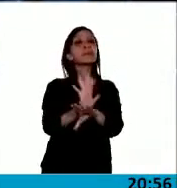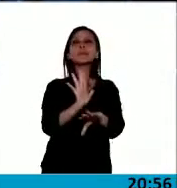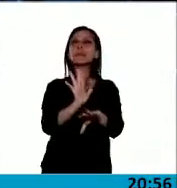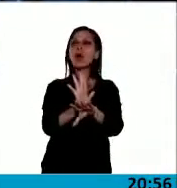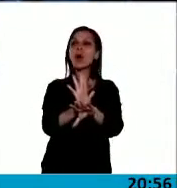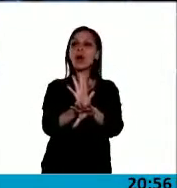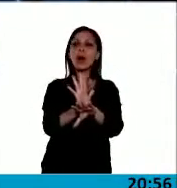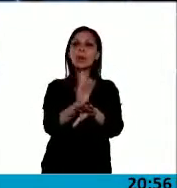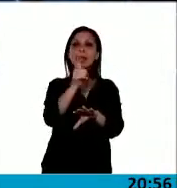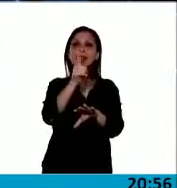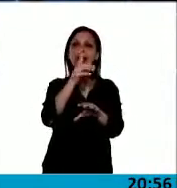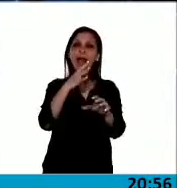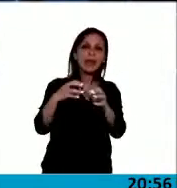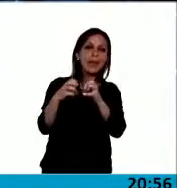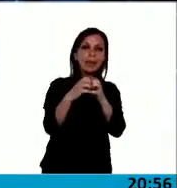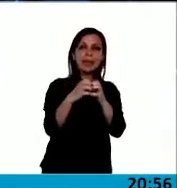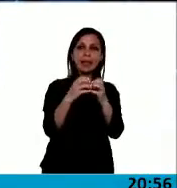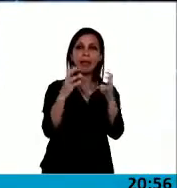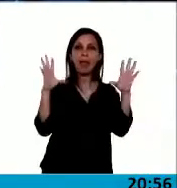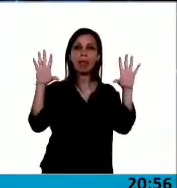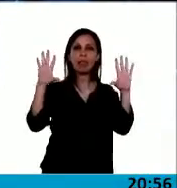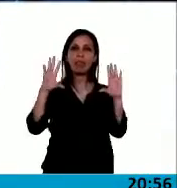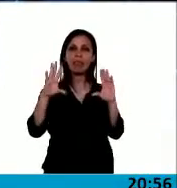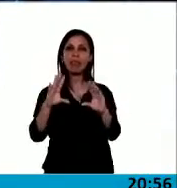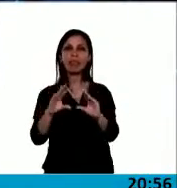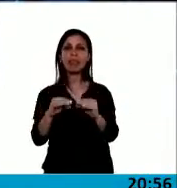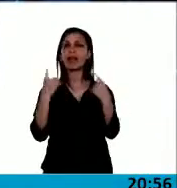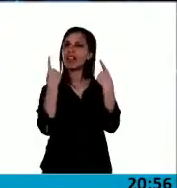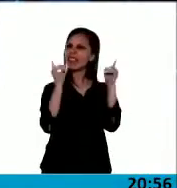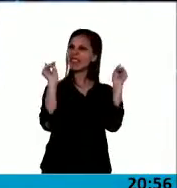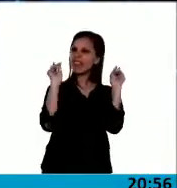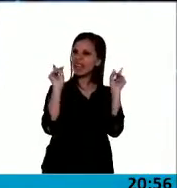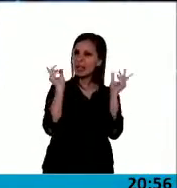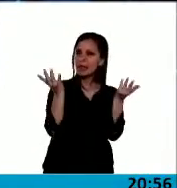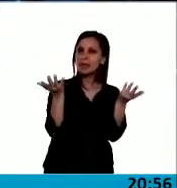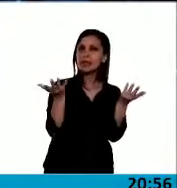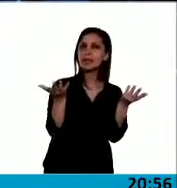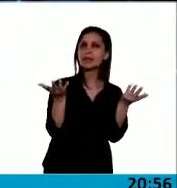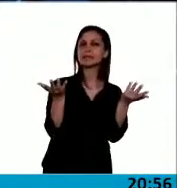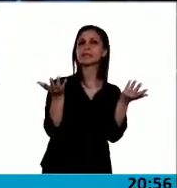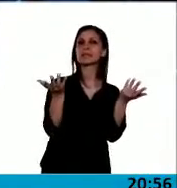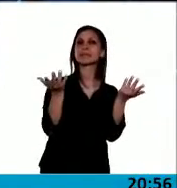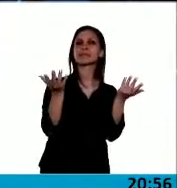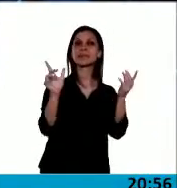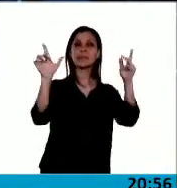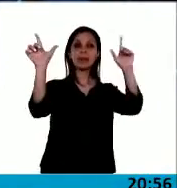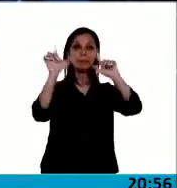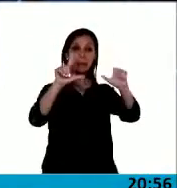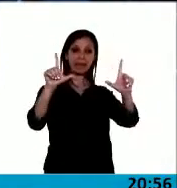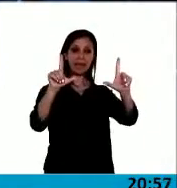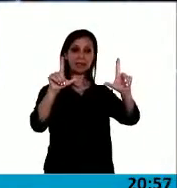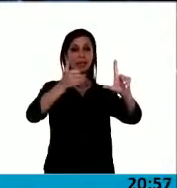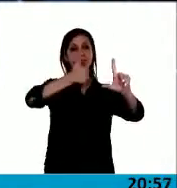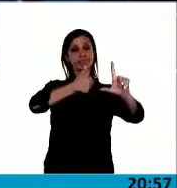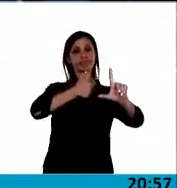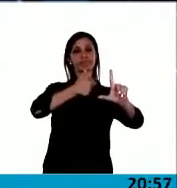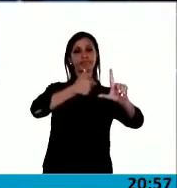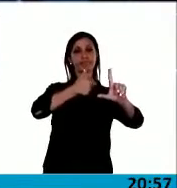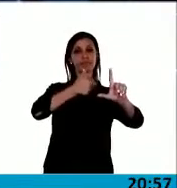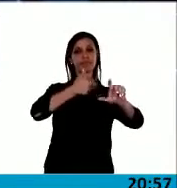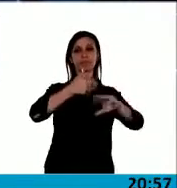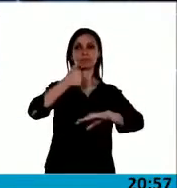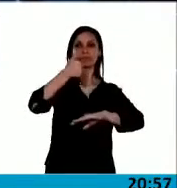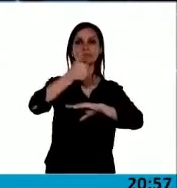espíritu al debate político. No es lo mismo estar atrás de una computadora que estar en un